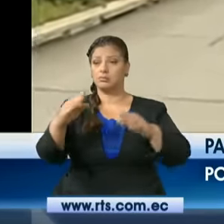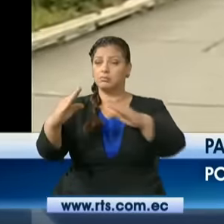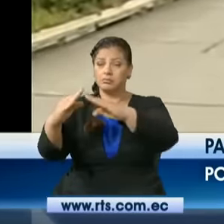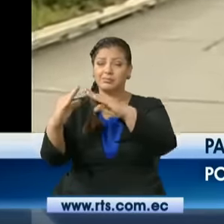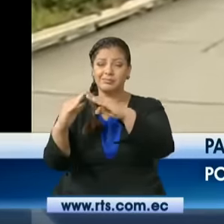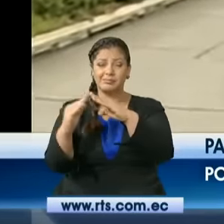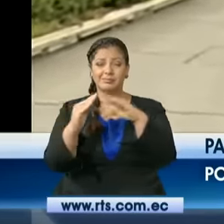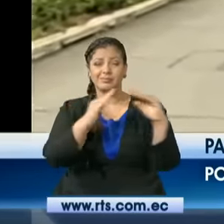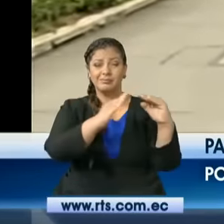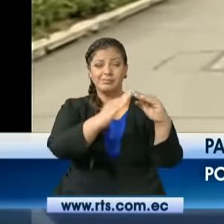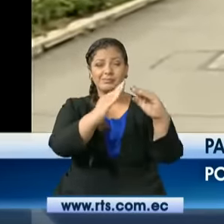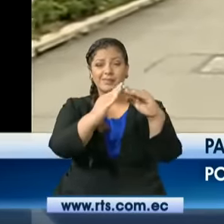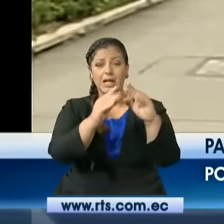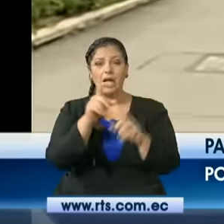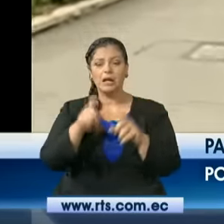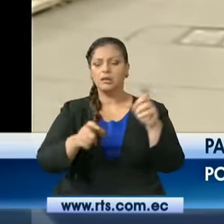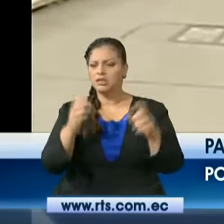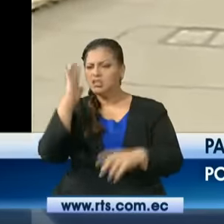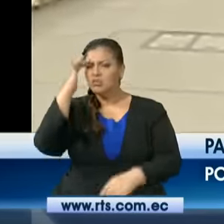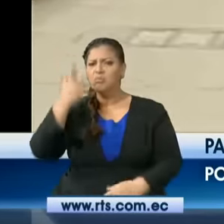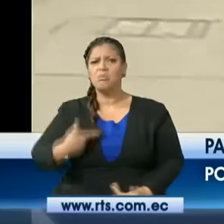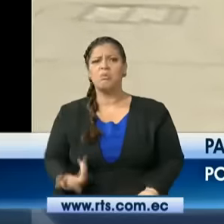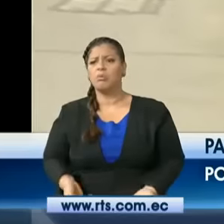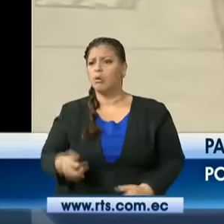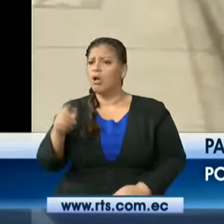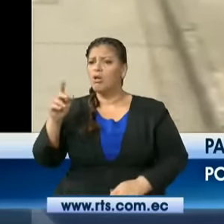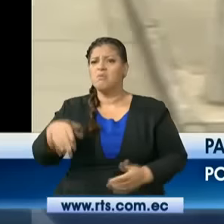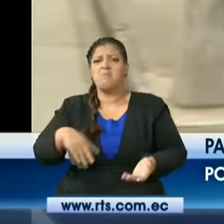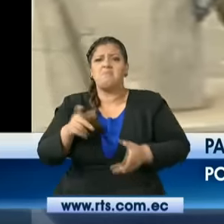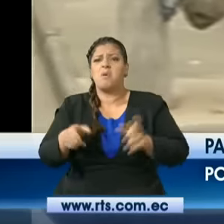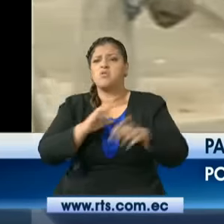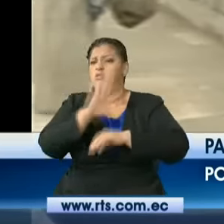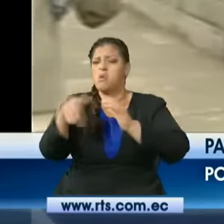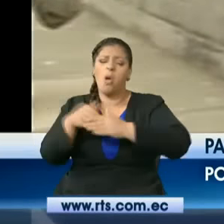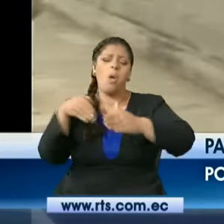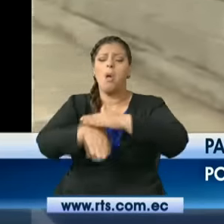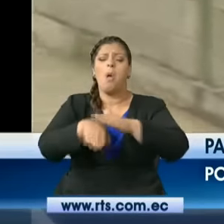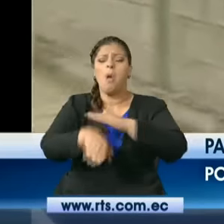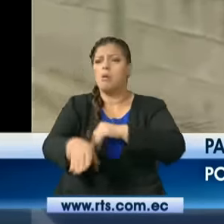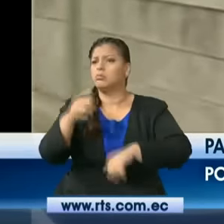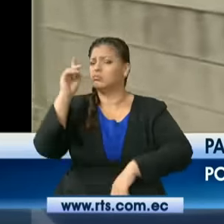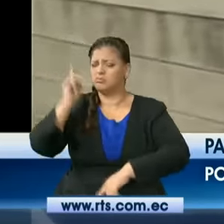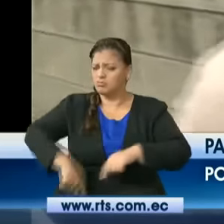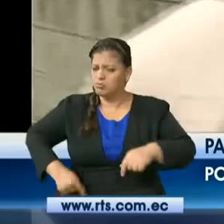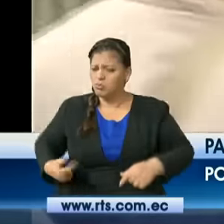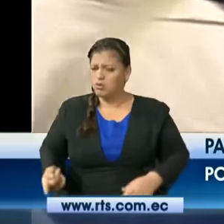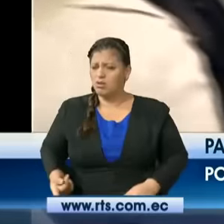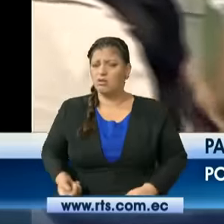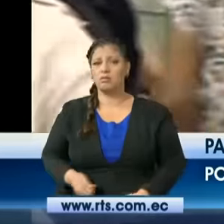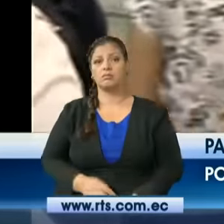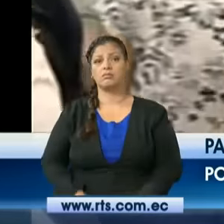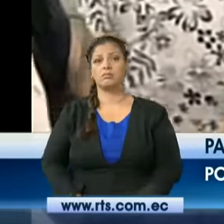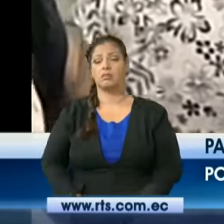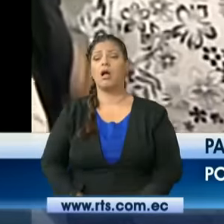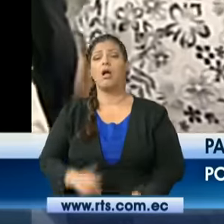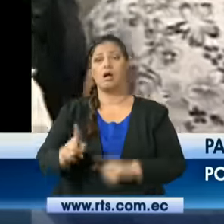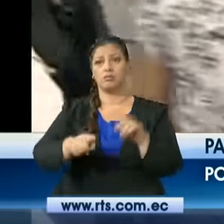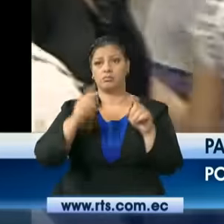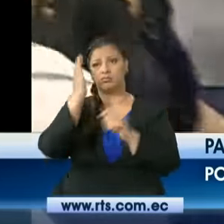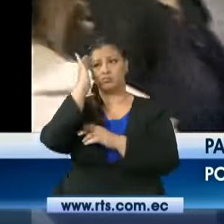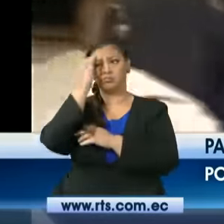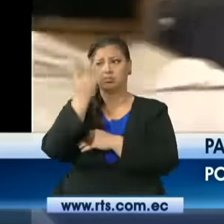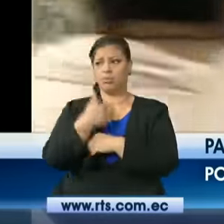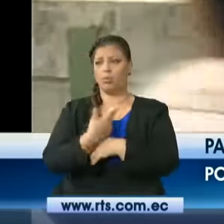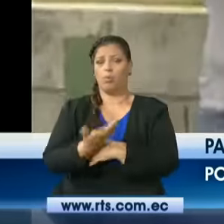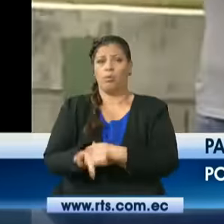los padres de familia, de los moradores. Ellos también no quieren que se deje ingresar a todo el mundo a cualquier hora. Sí, incluso, mire, no sé si pueden hacer una toma que